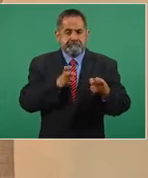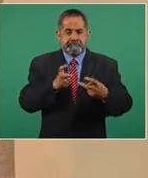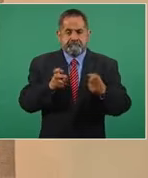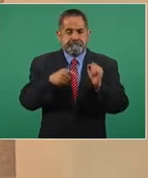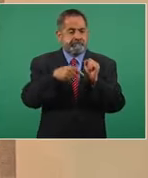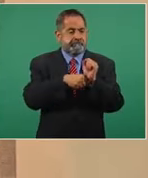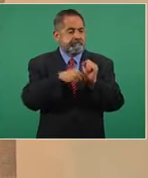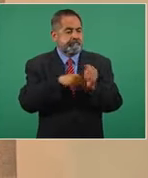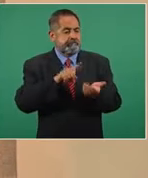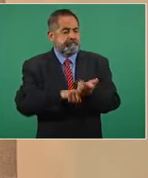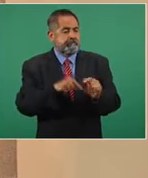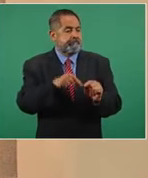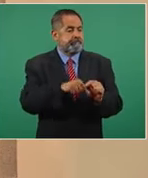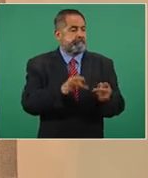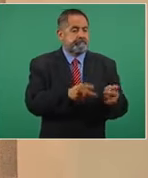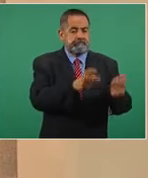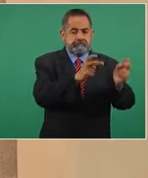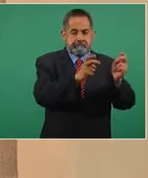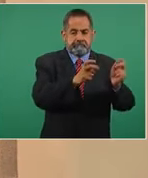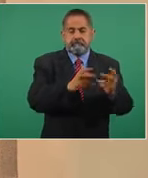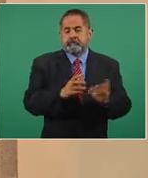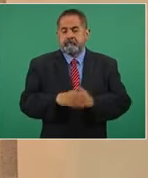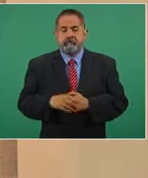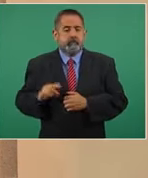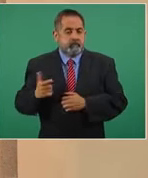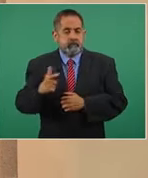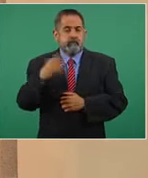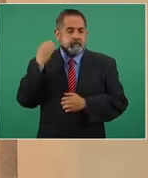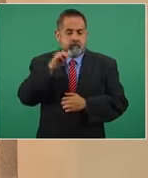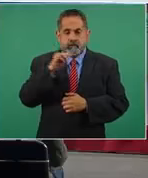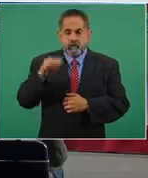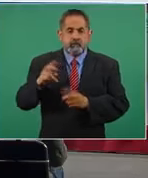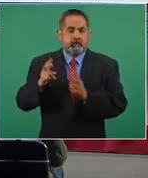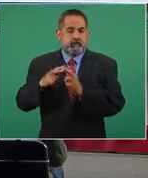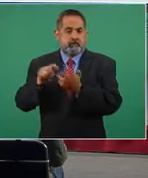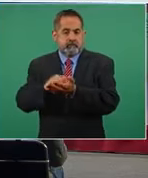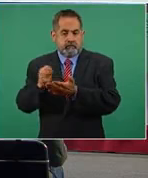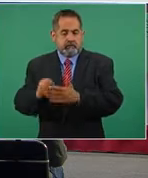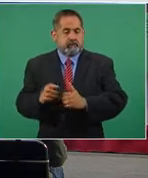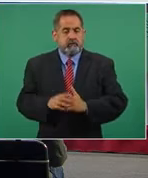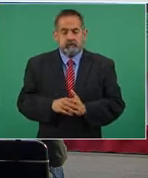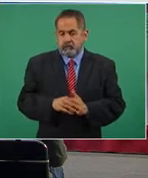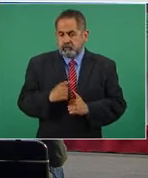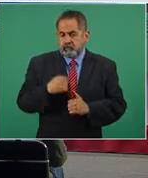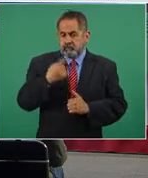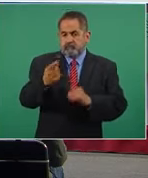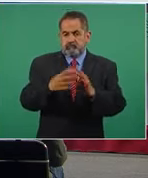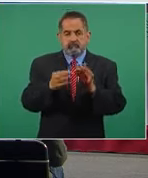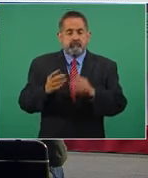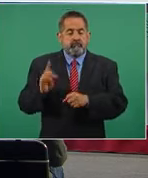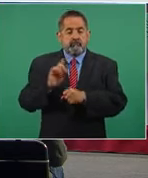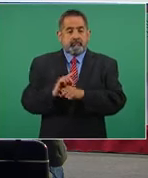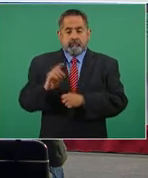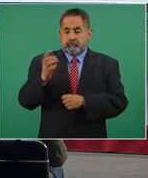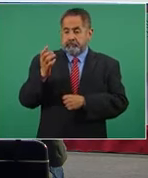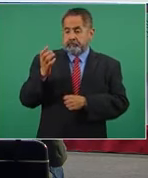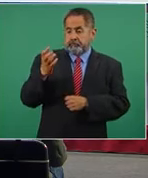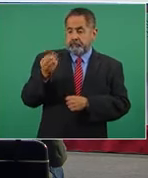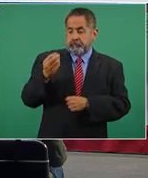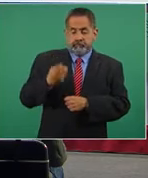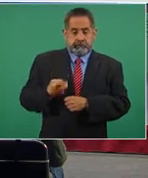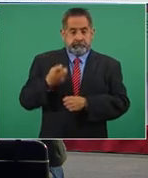clandestinas, acompañado del Estado de México, Guanajuato, Michoacán y Tamaulipas. Quiero hacer mención que a partir del día 9 de